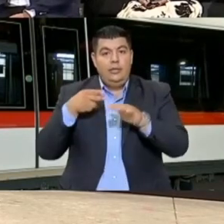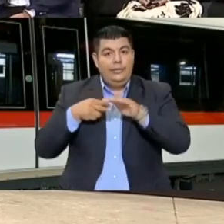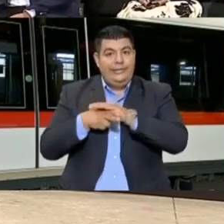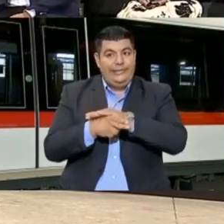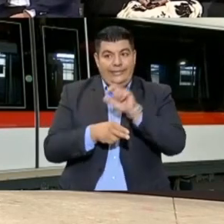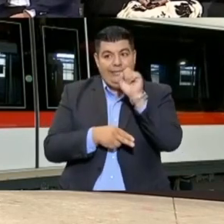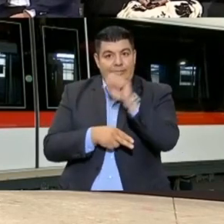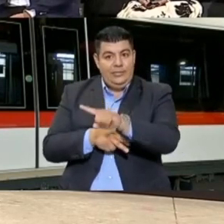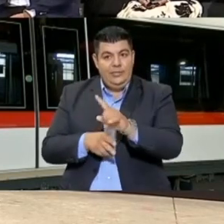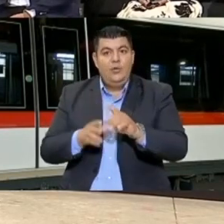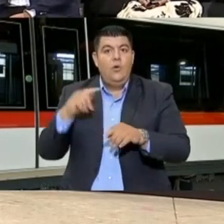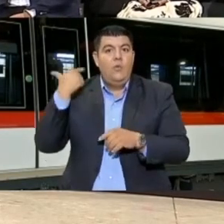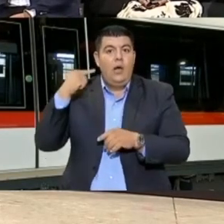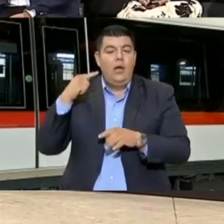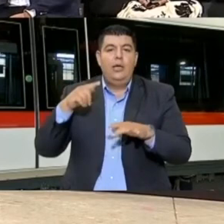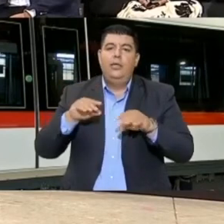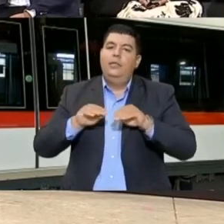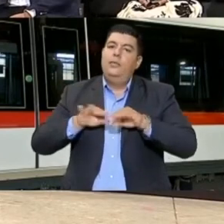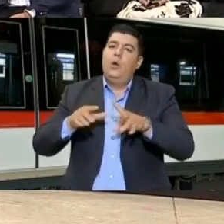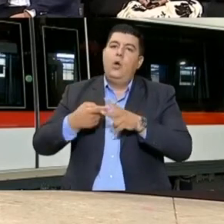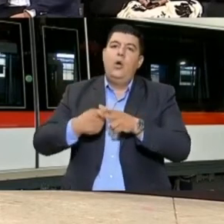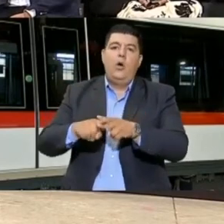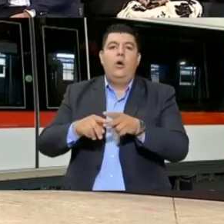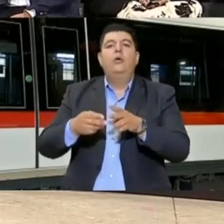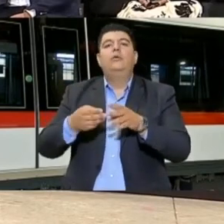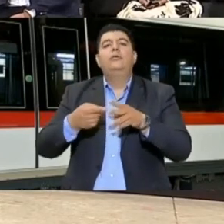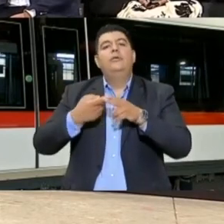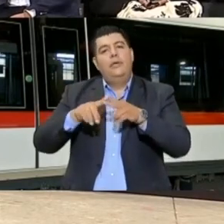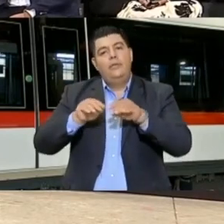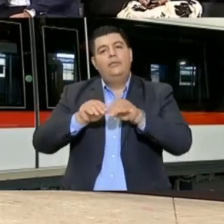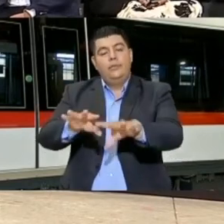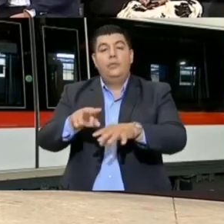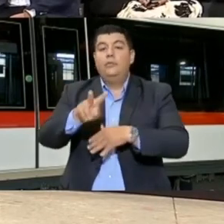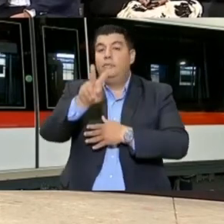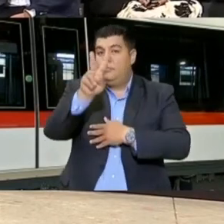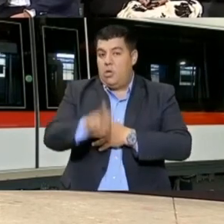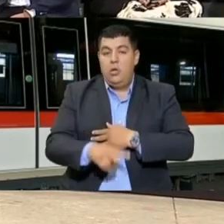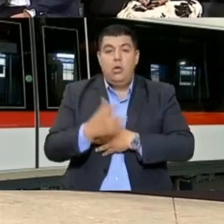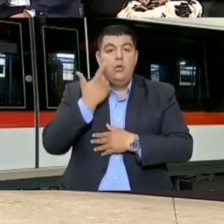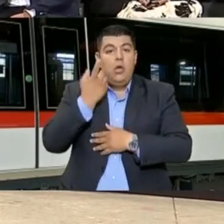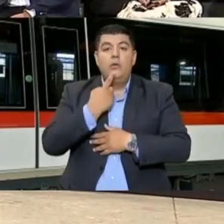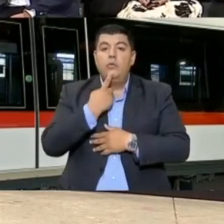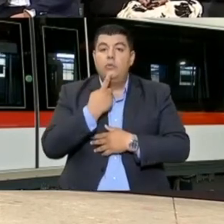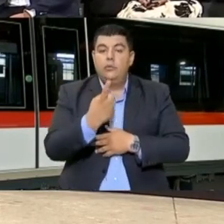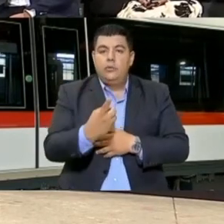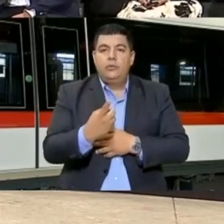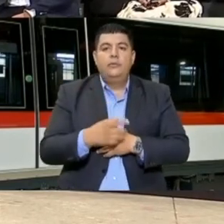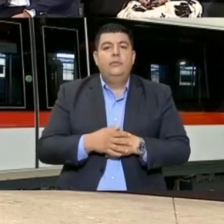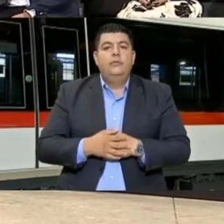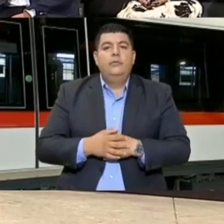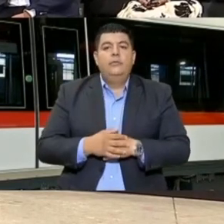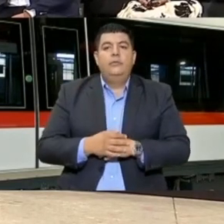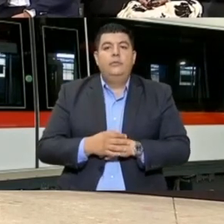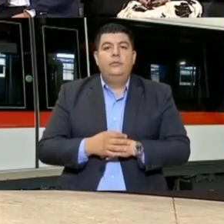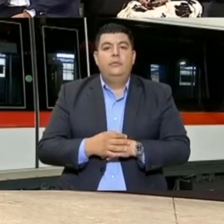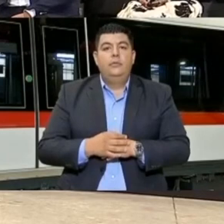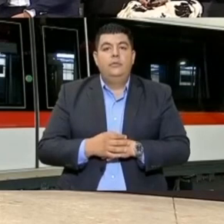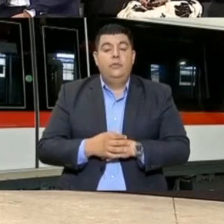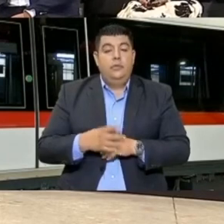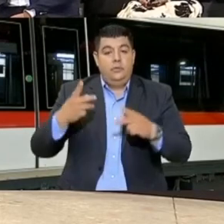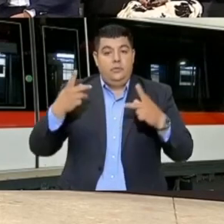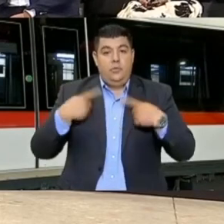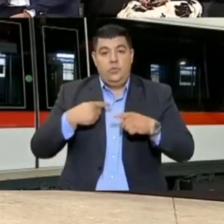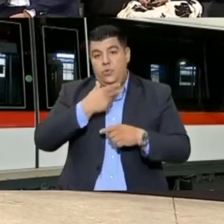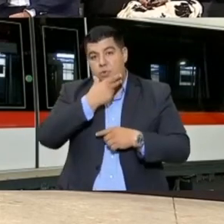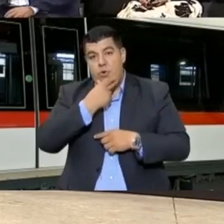del tren de Guadalajara. Felicitar a los presidentes